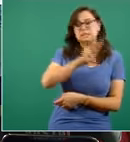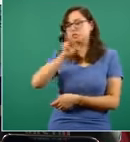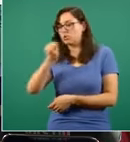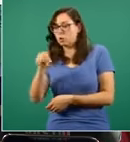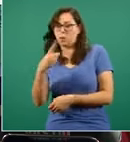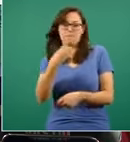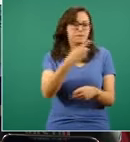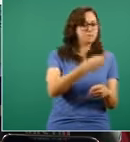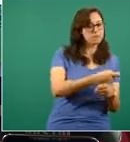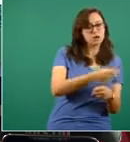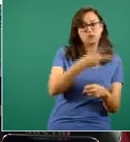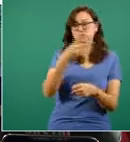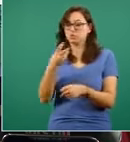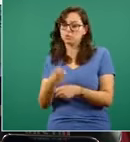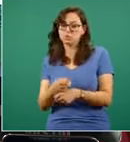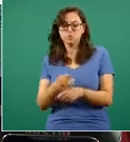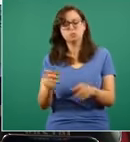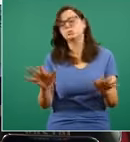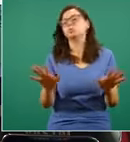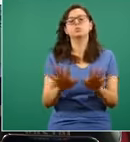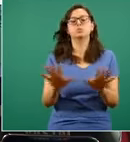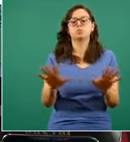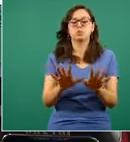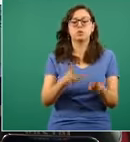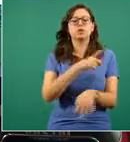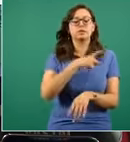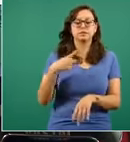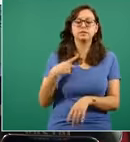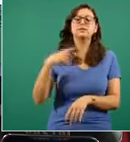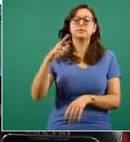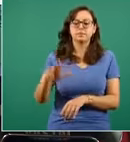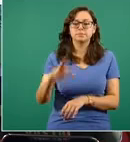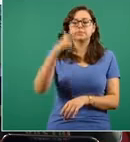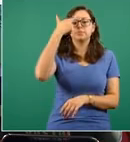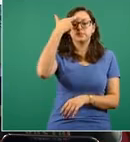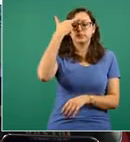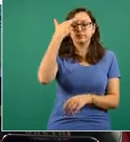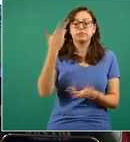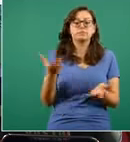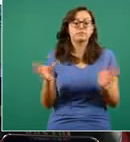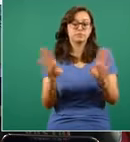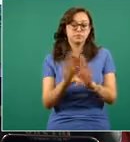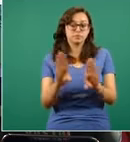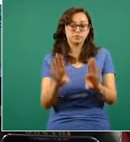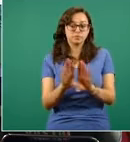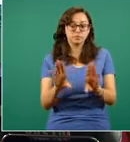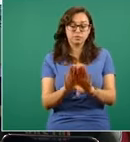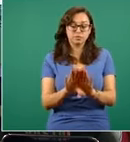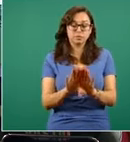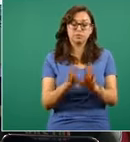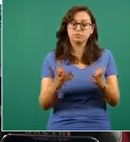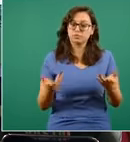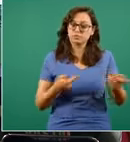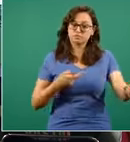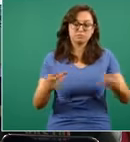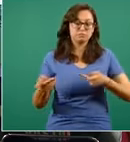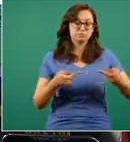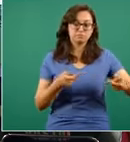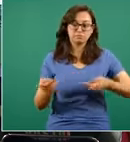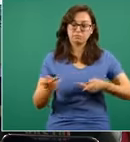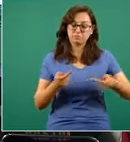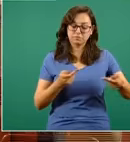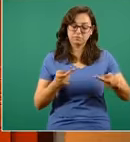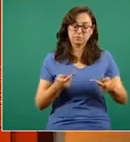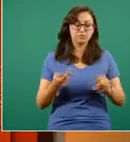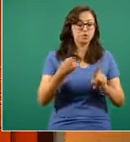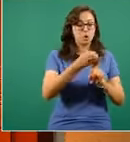primero, recordando que la estrategia y en este caso la política nacional describe muy bien que se debe de